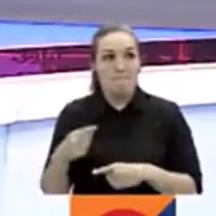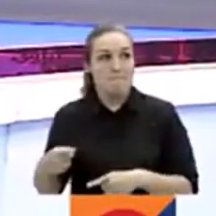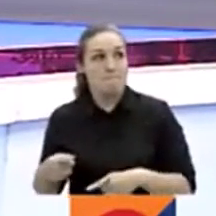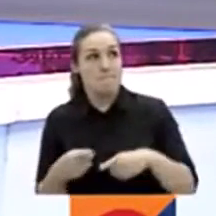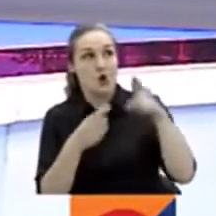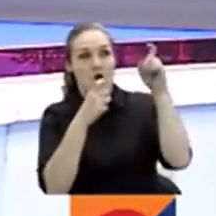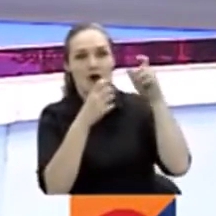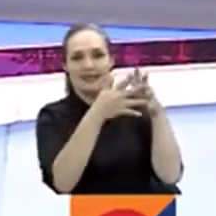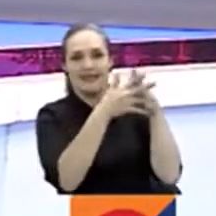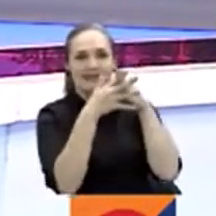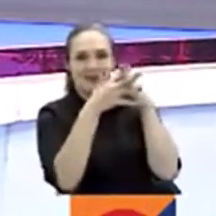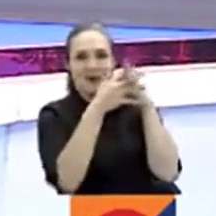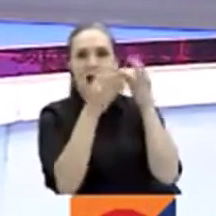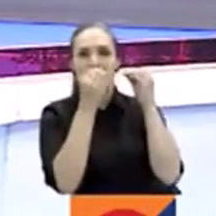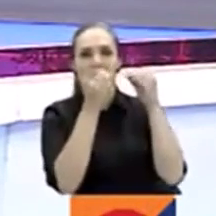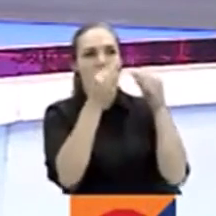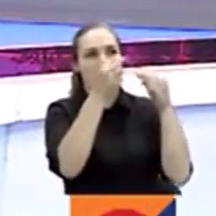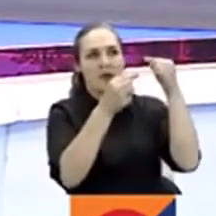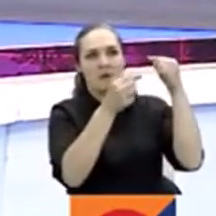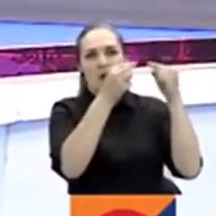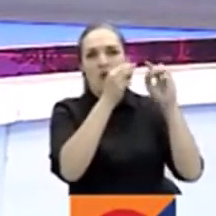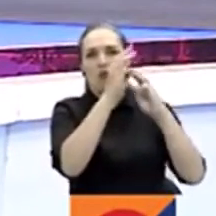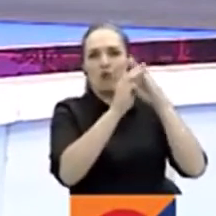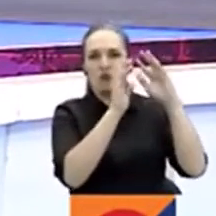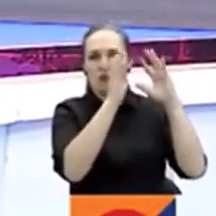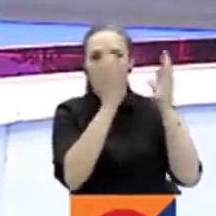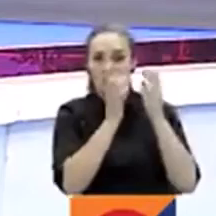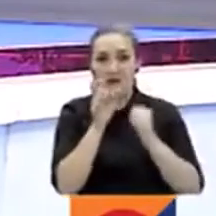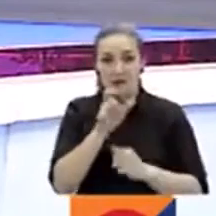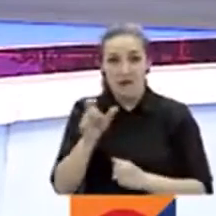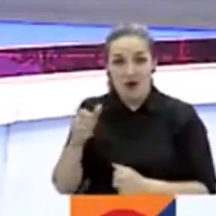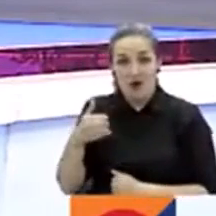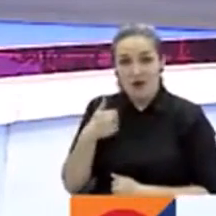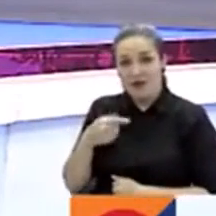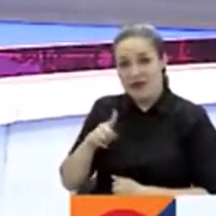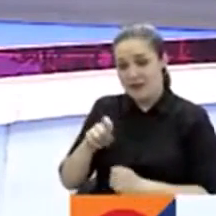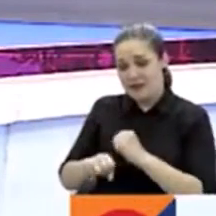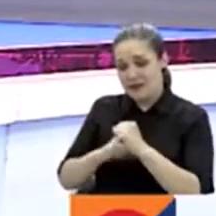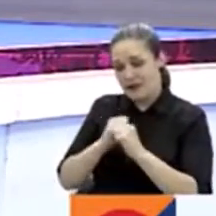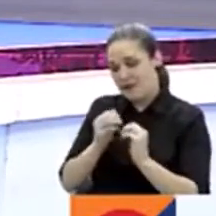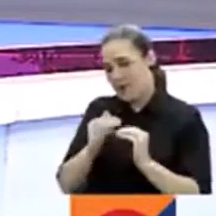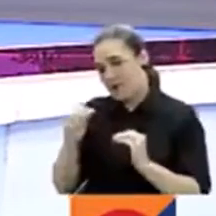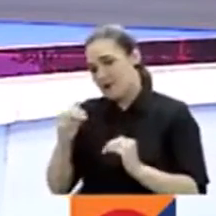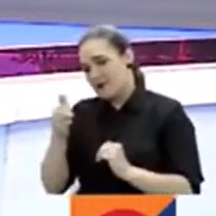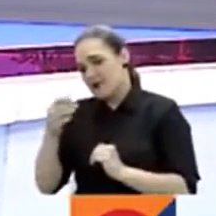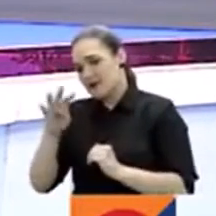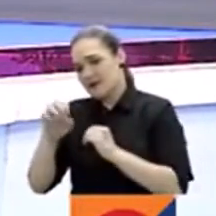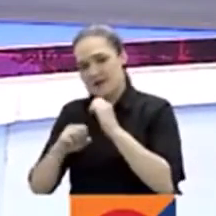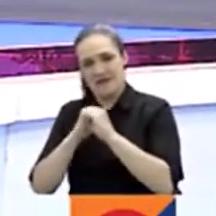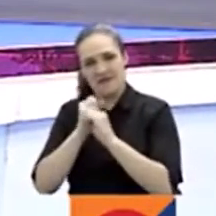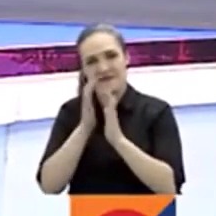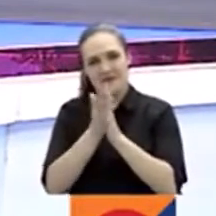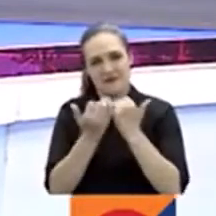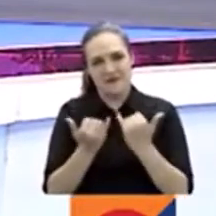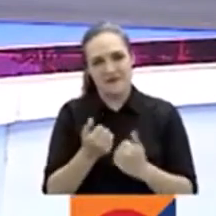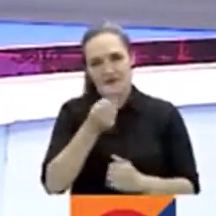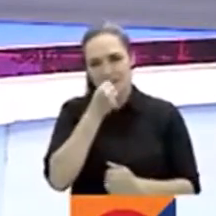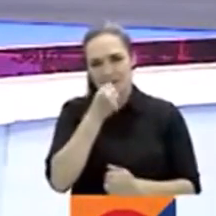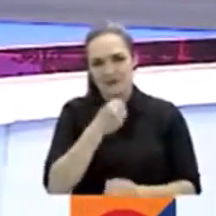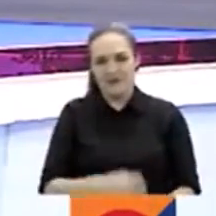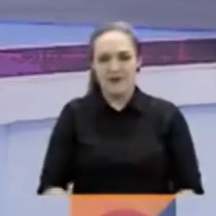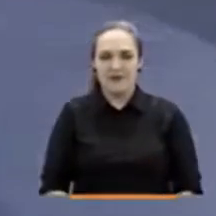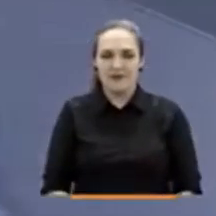el mundial de esta rama. La historia de estos muchachos de entre los 16 y 19 es el tema de nuestra crónica de RTVC Noticias de